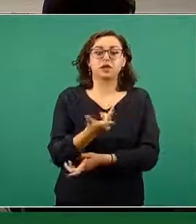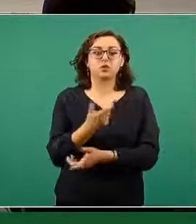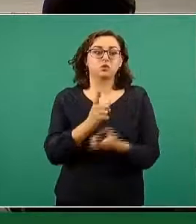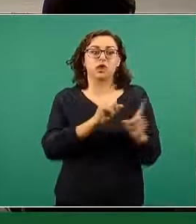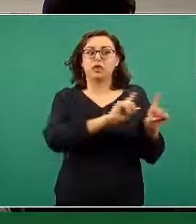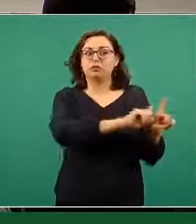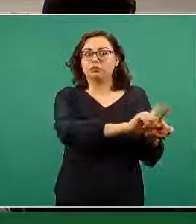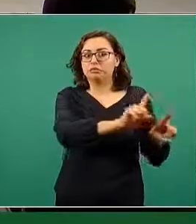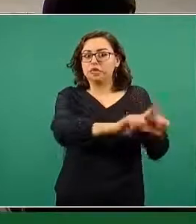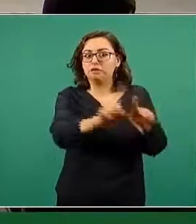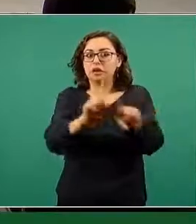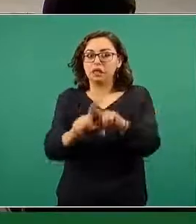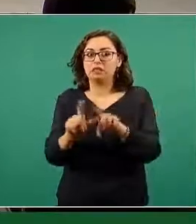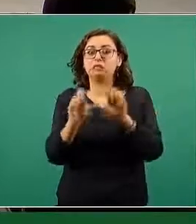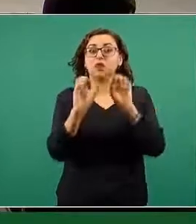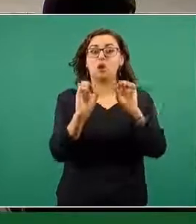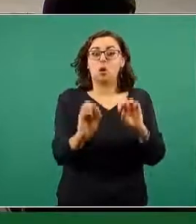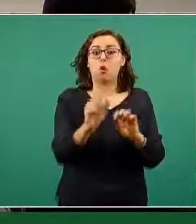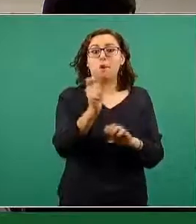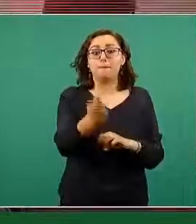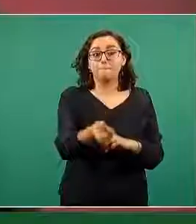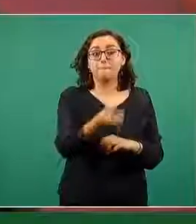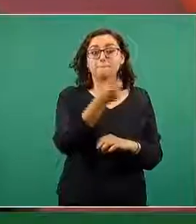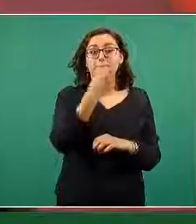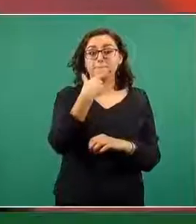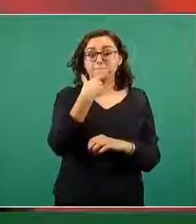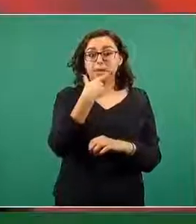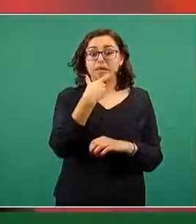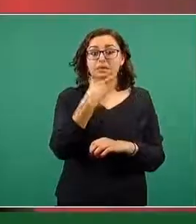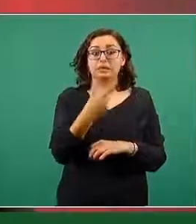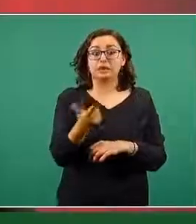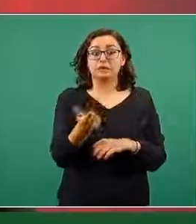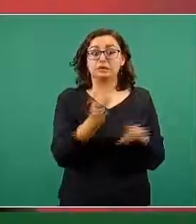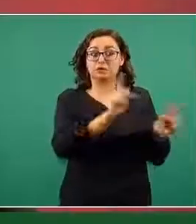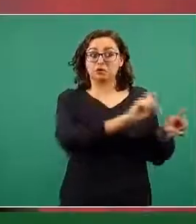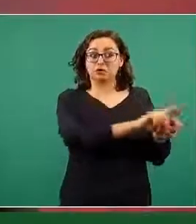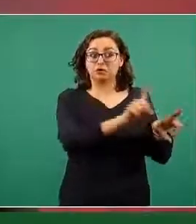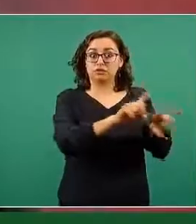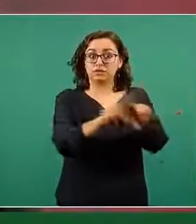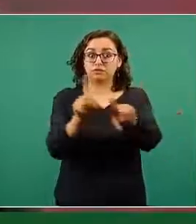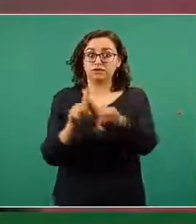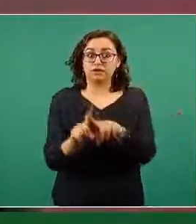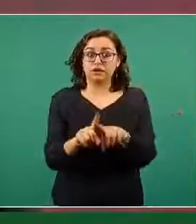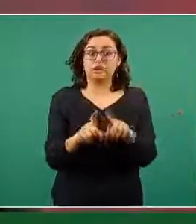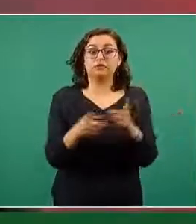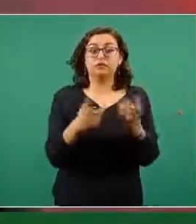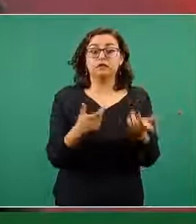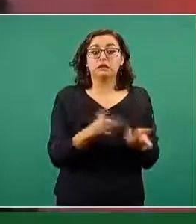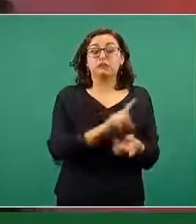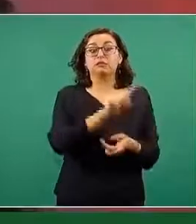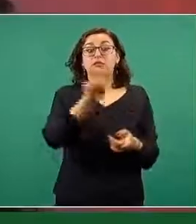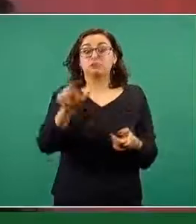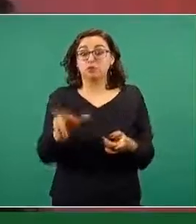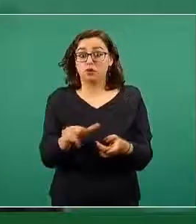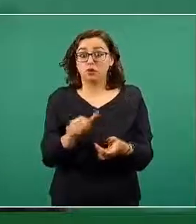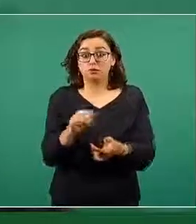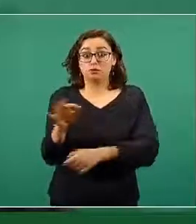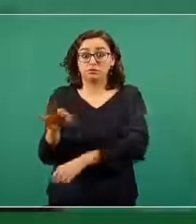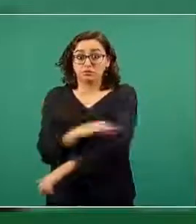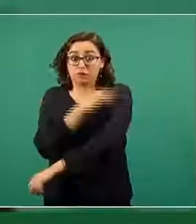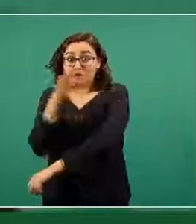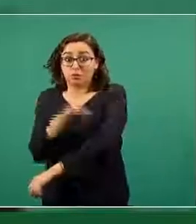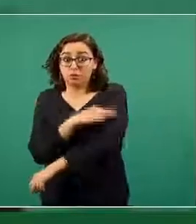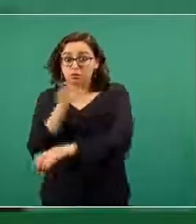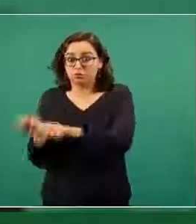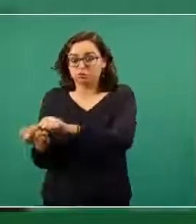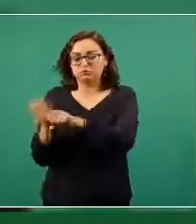toxoide, como pudiera ser este que menciona, en un tiempo determinado, será mejor